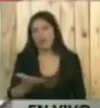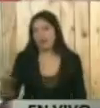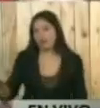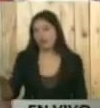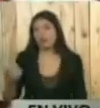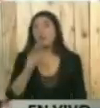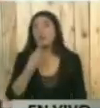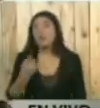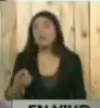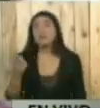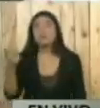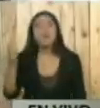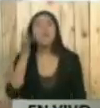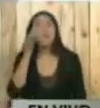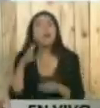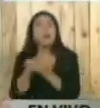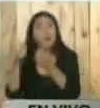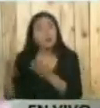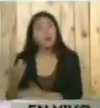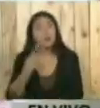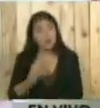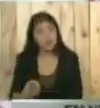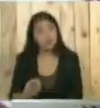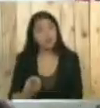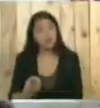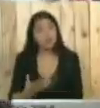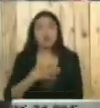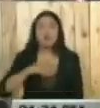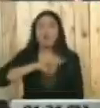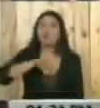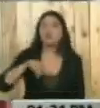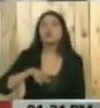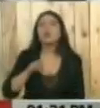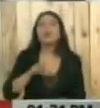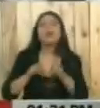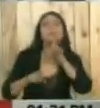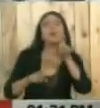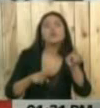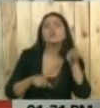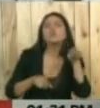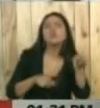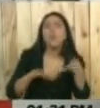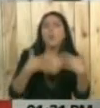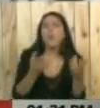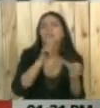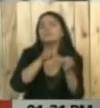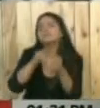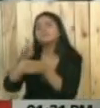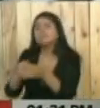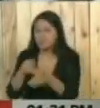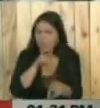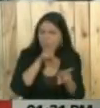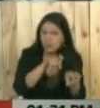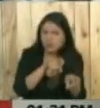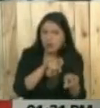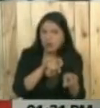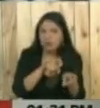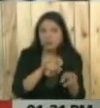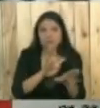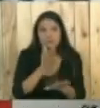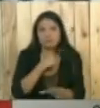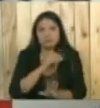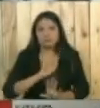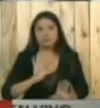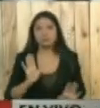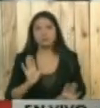lo está diciendo la hermana gobernadora. Nosotros no le preguntamos a la gente de qué partido es para atenderla.